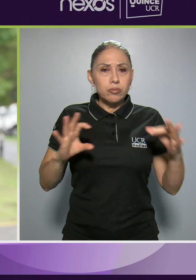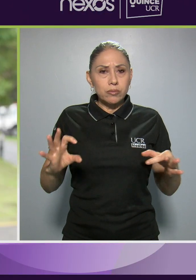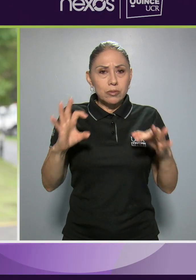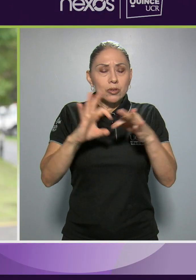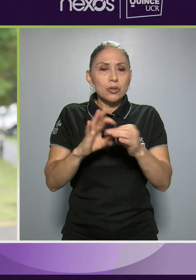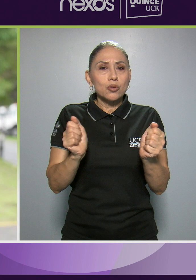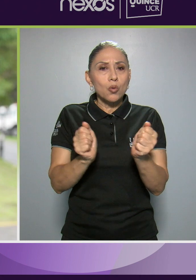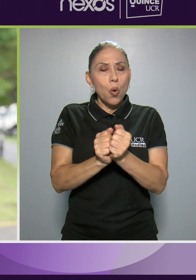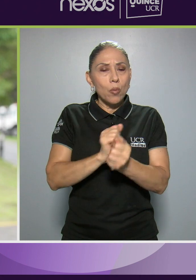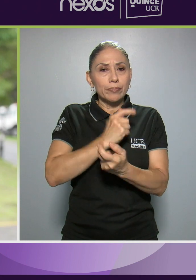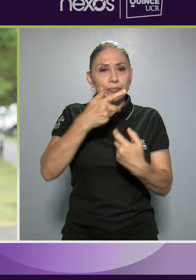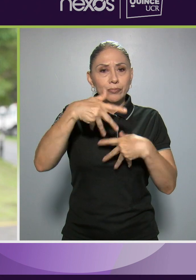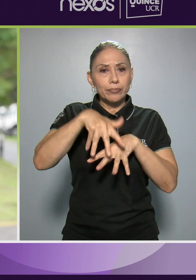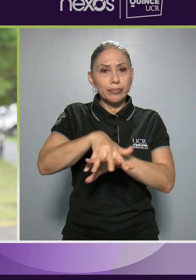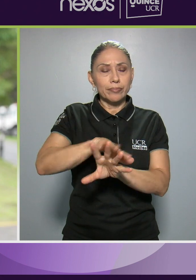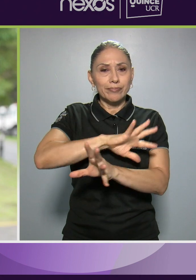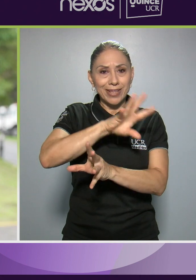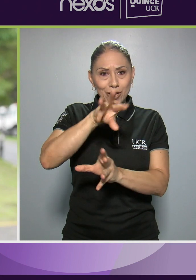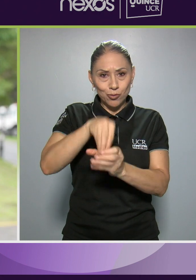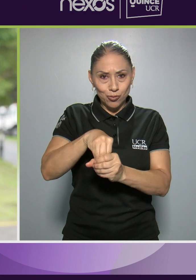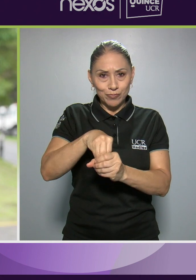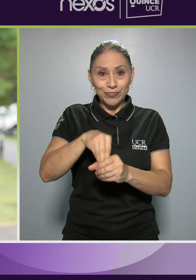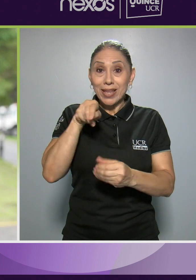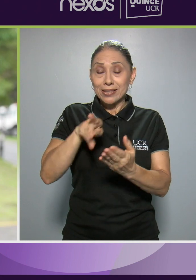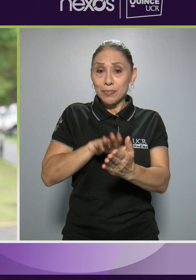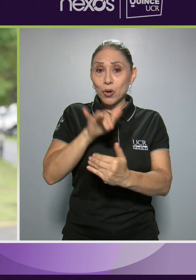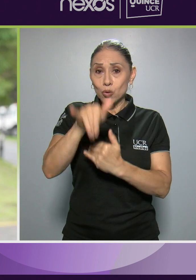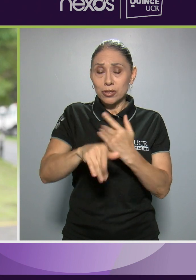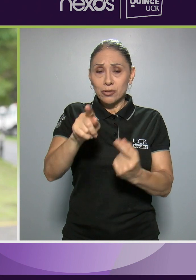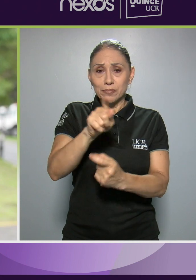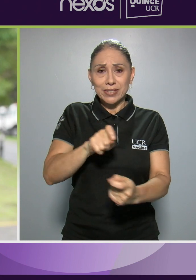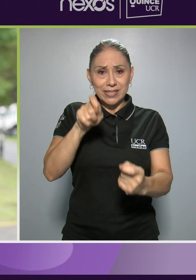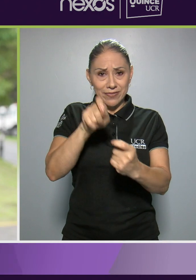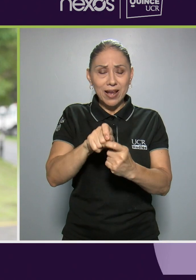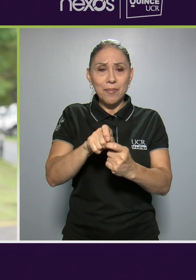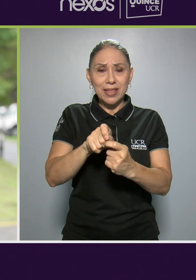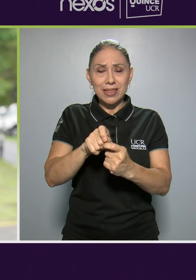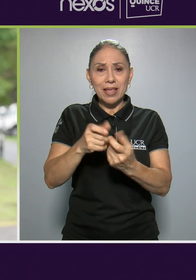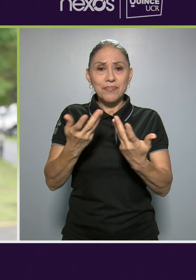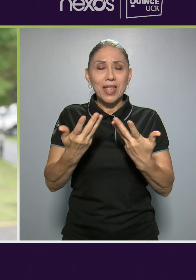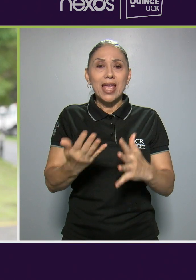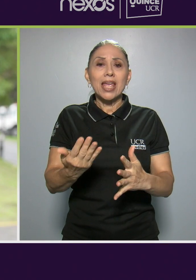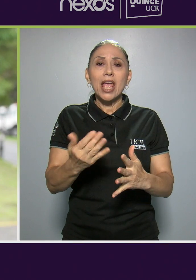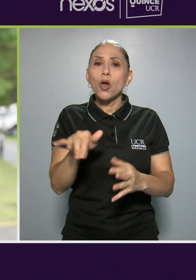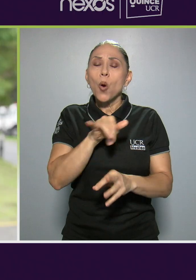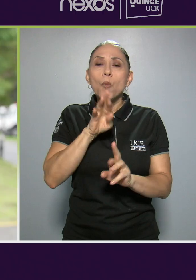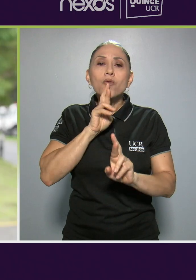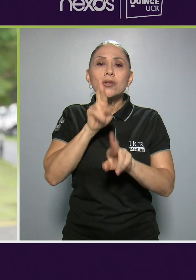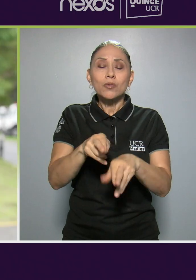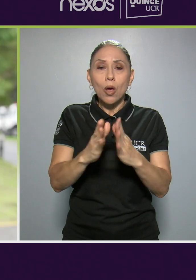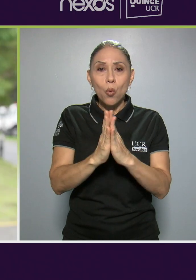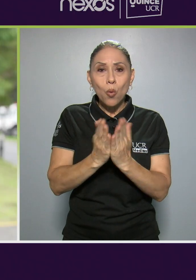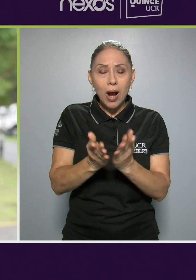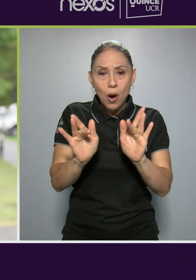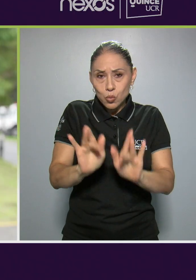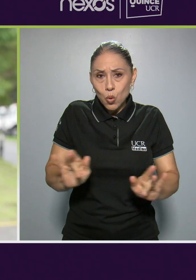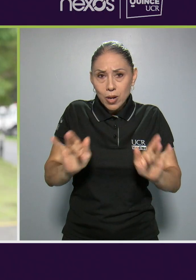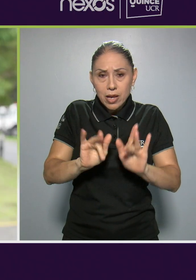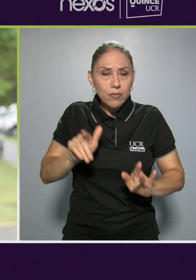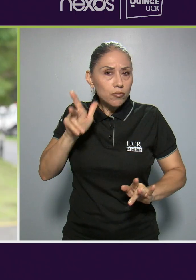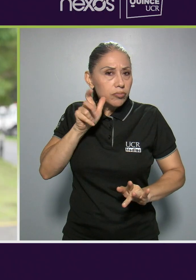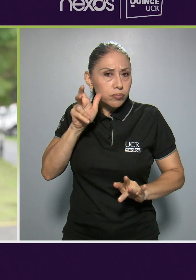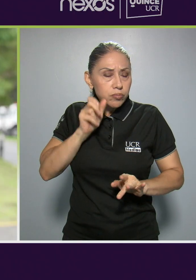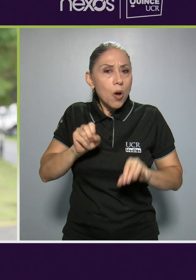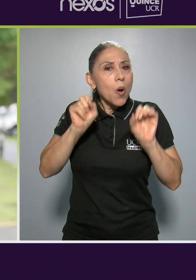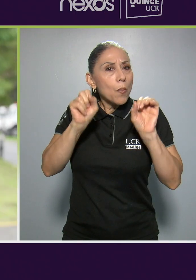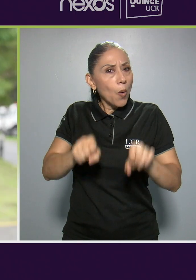parte de inclusión. Entonces, este proyecto específicamente que desarrolla o tiene como resultado un audiolibro, nos permite llegar a